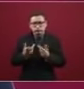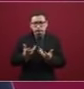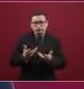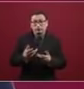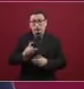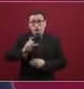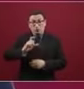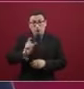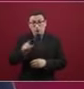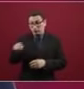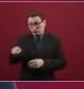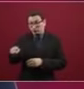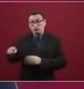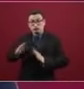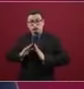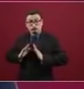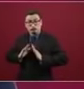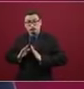actividad,